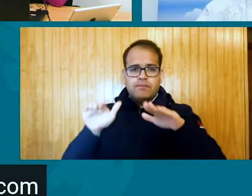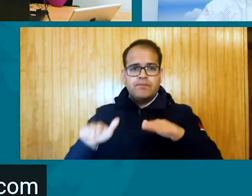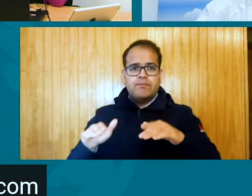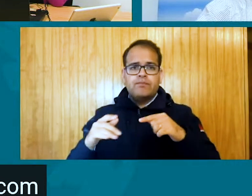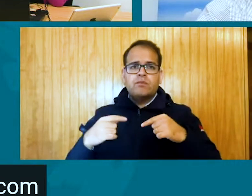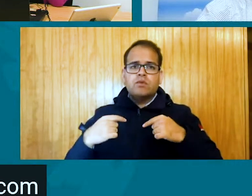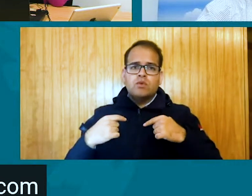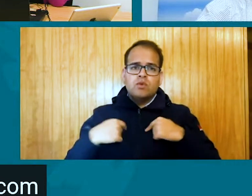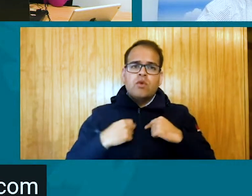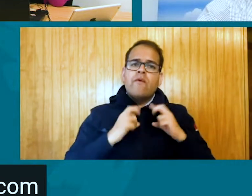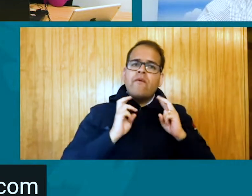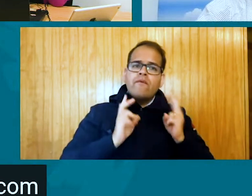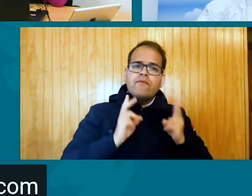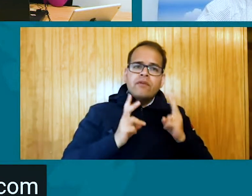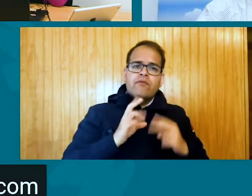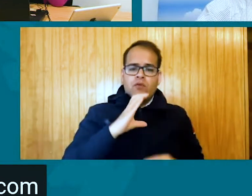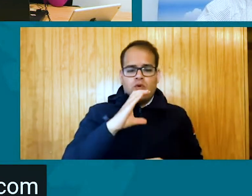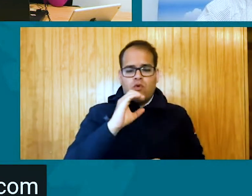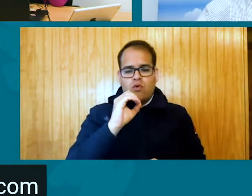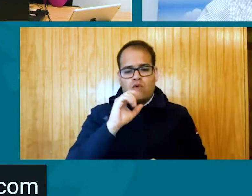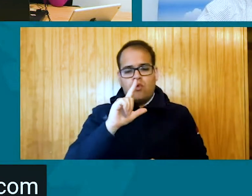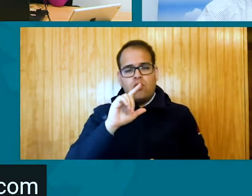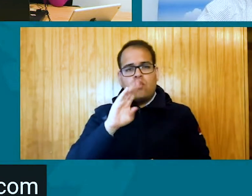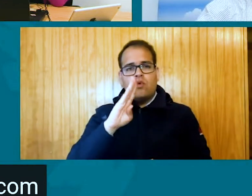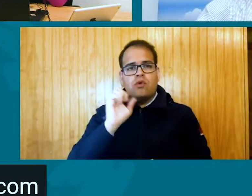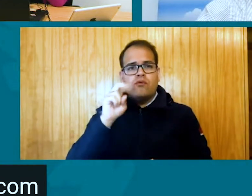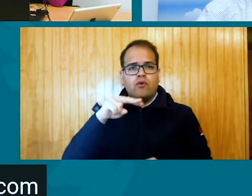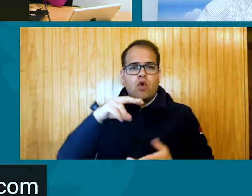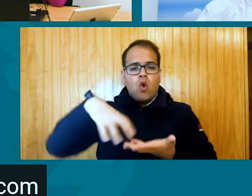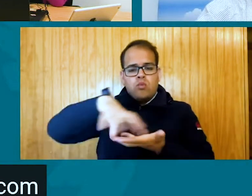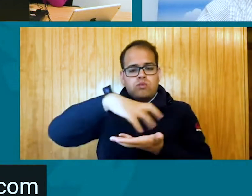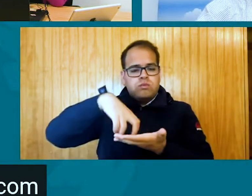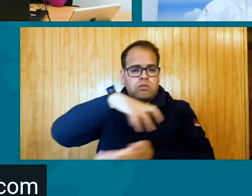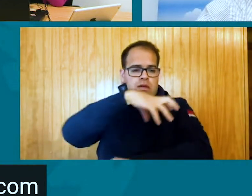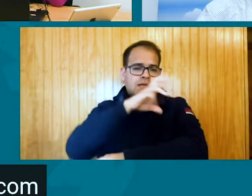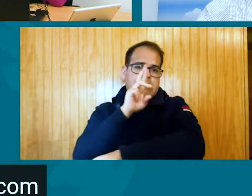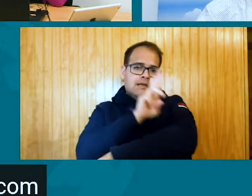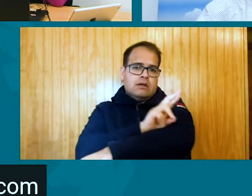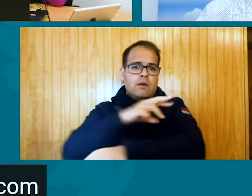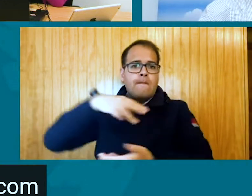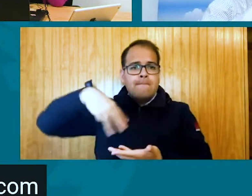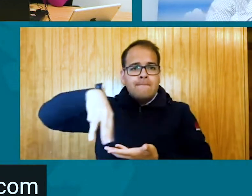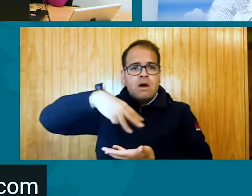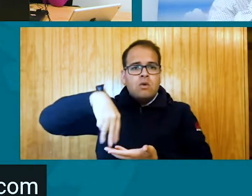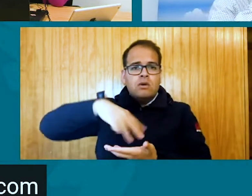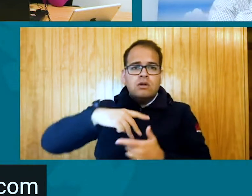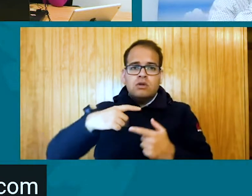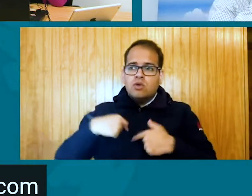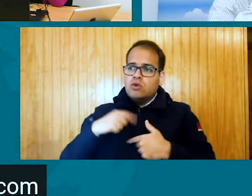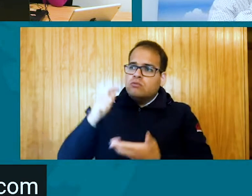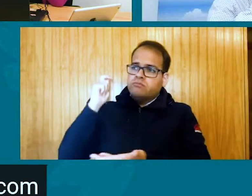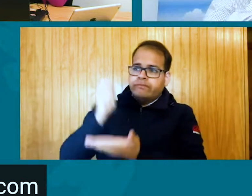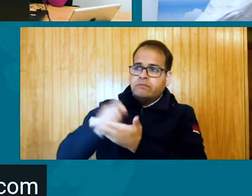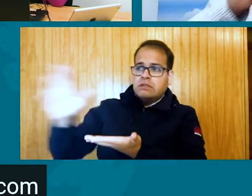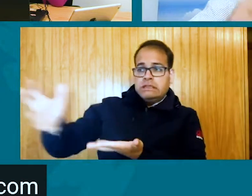en Colbún, hablemos de la región del Maule, ¿sí o sí debería plantearme tener esta inversión?